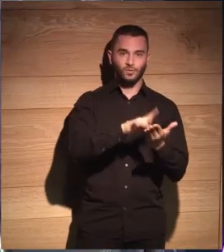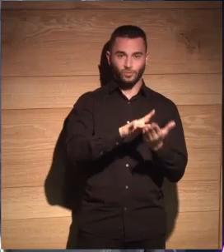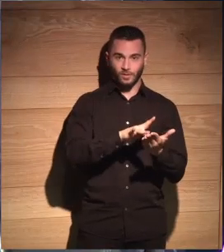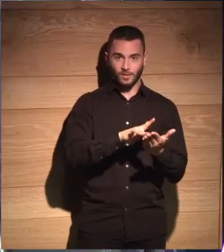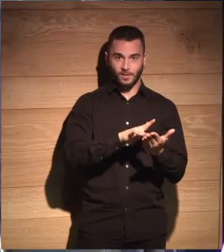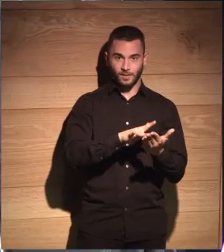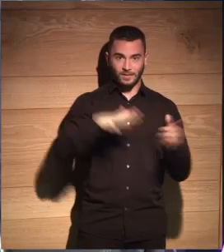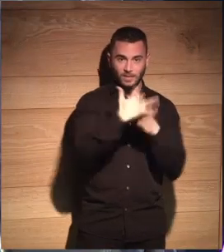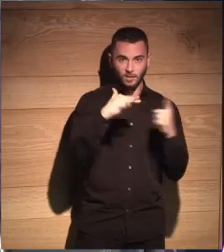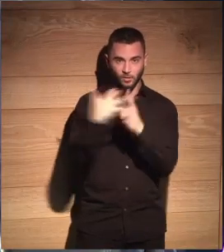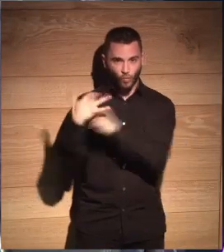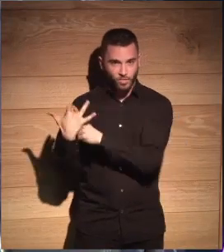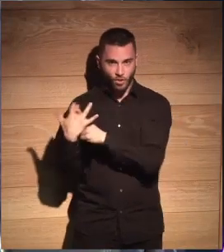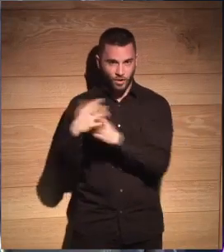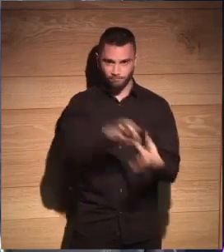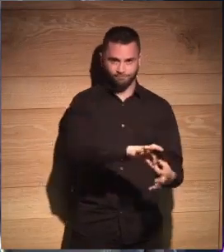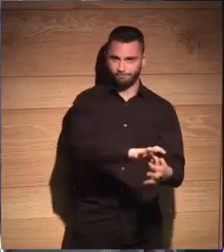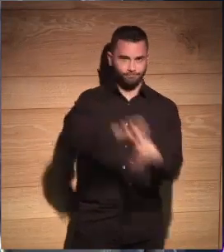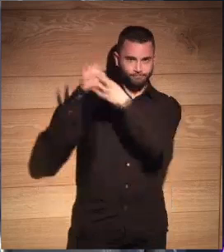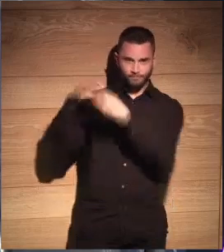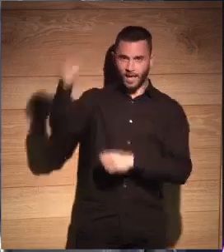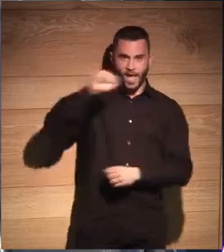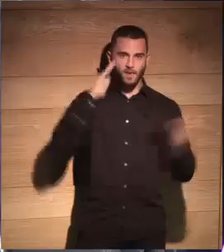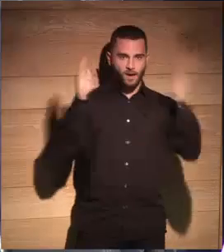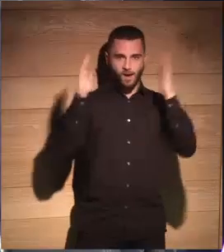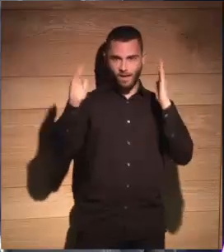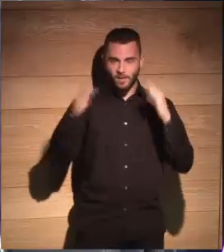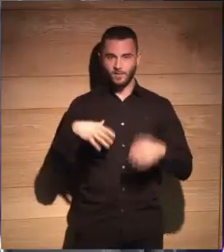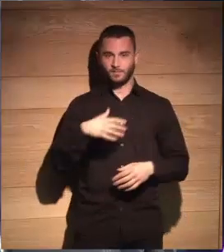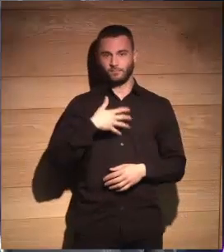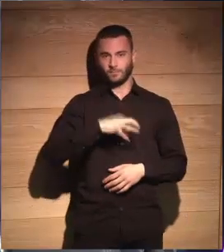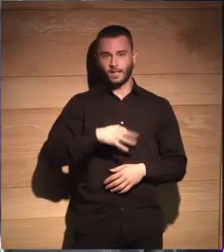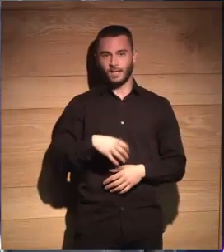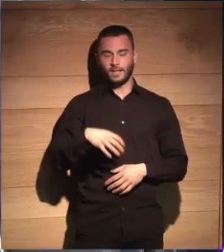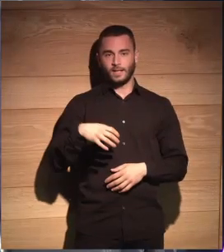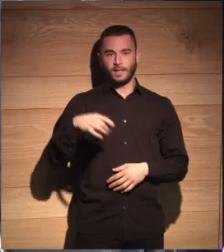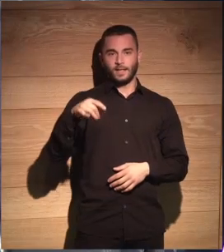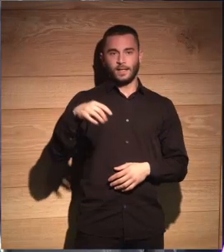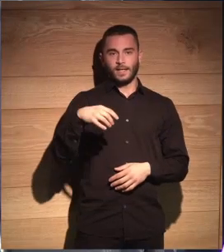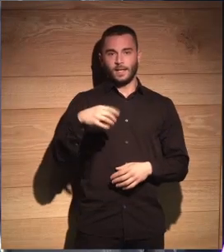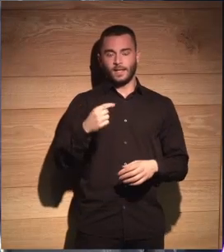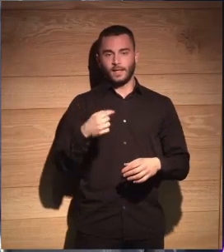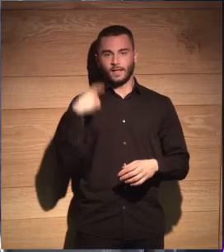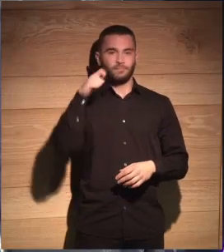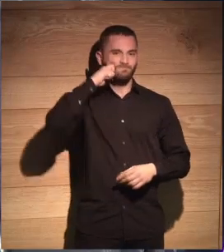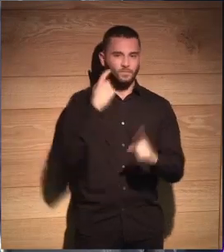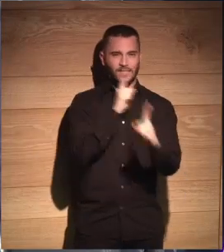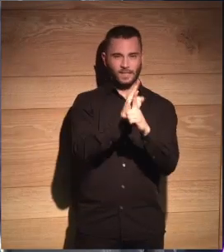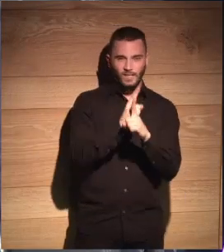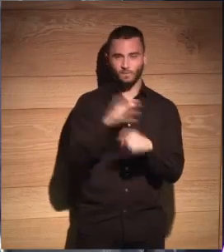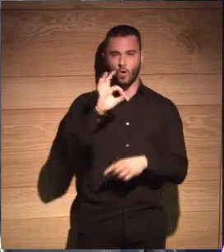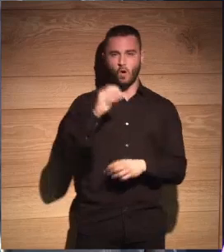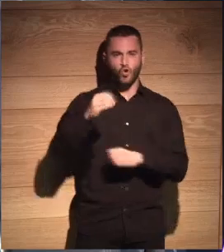tramas tienen bastante que ver con aquellos años. Pueden ser sobre la segregación racial, la paranoia